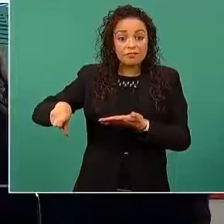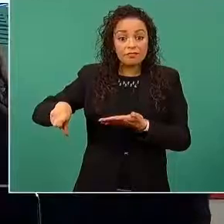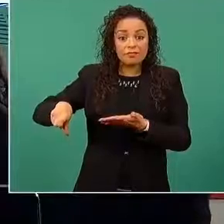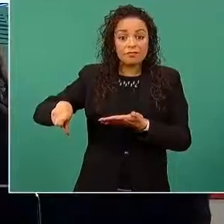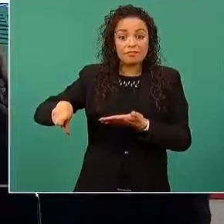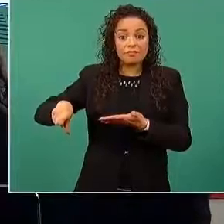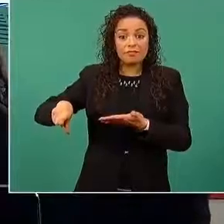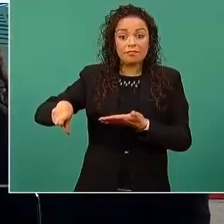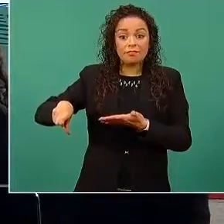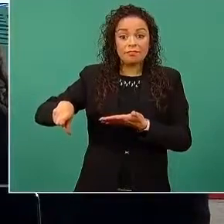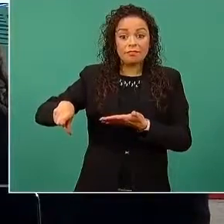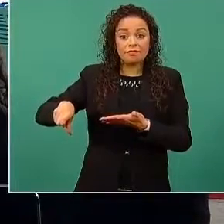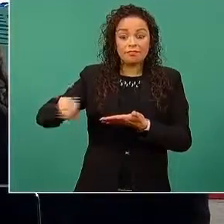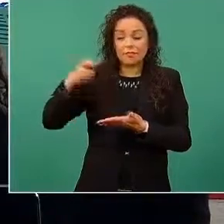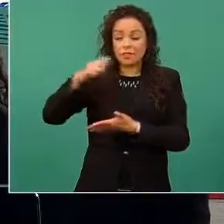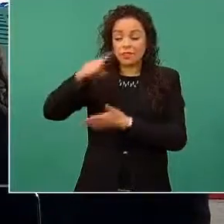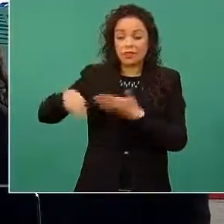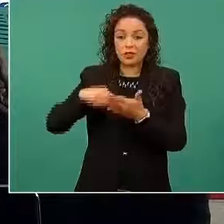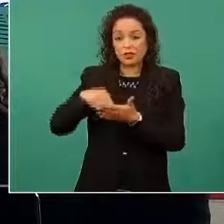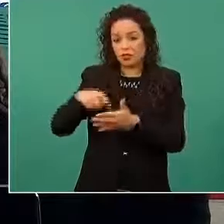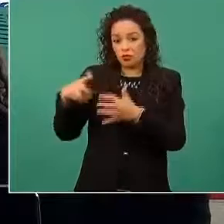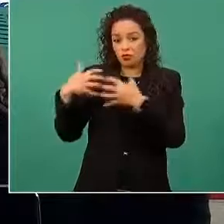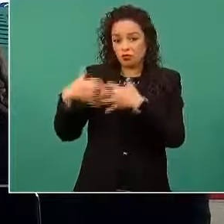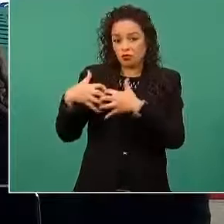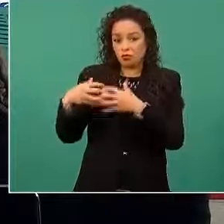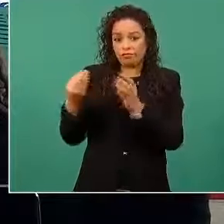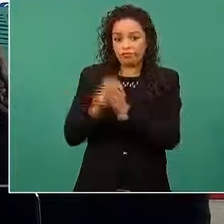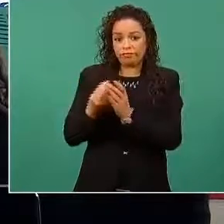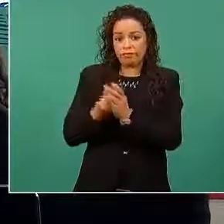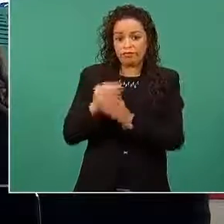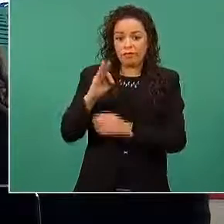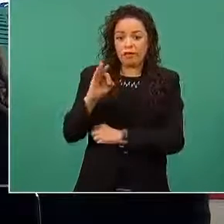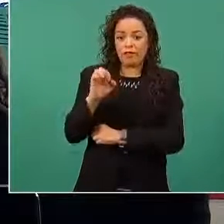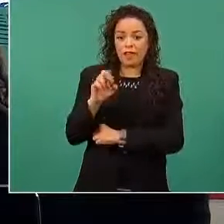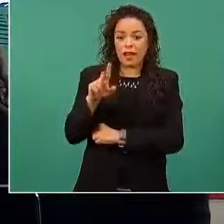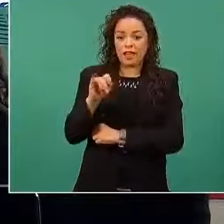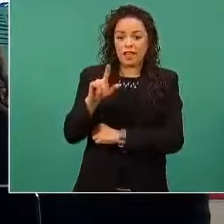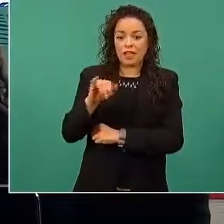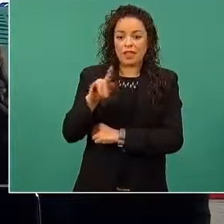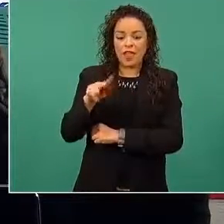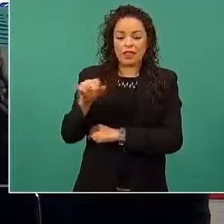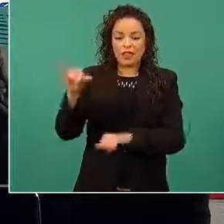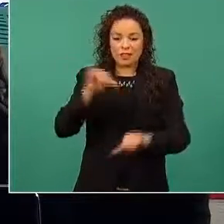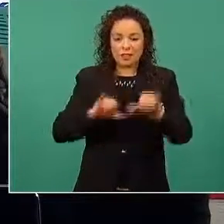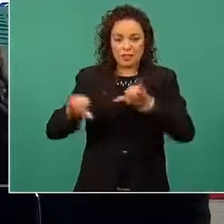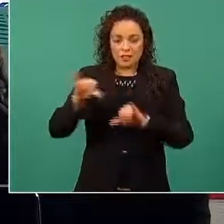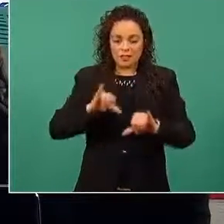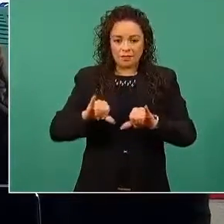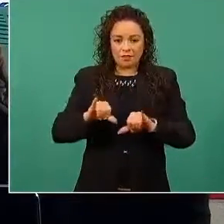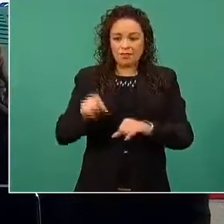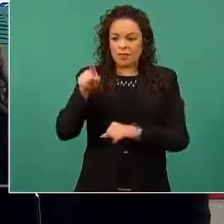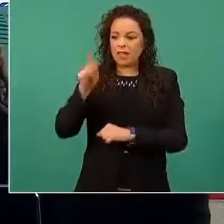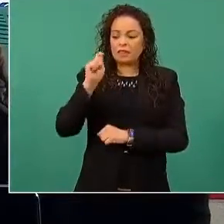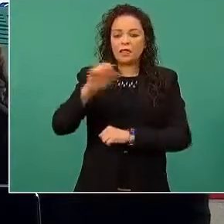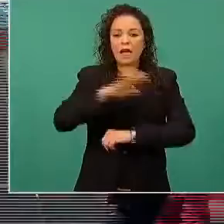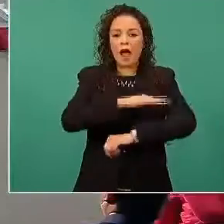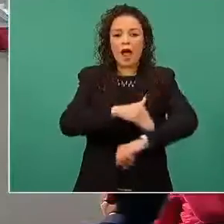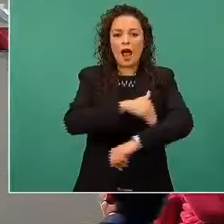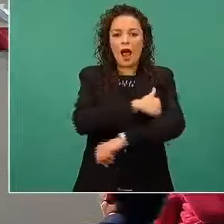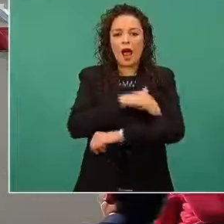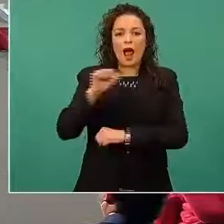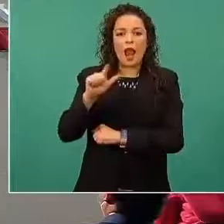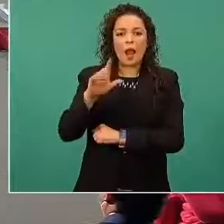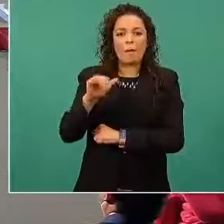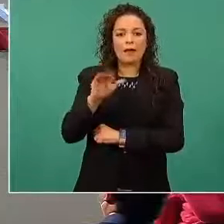fertilizantes. La que sigue, por favor. Estos son los almacenes y los sistemas de bandas.